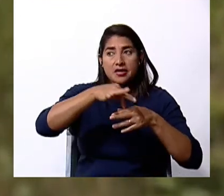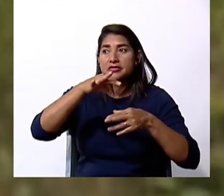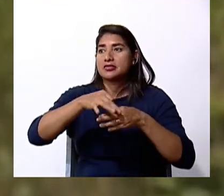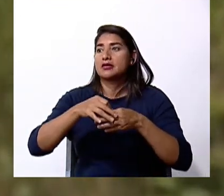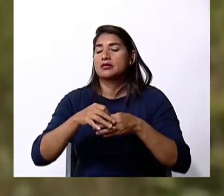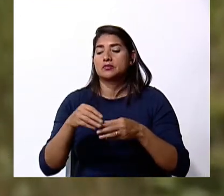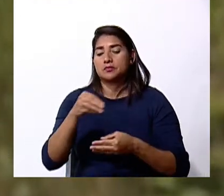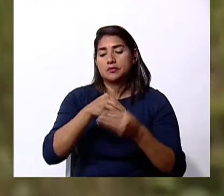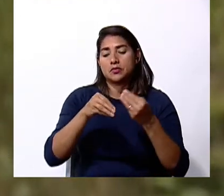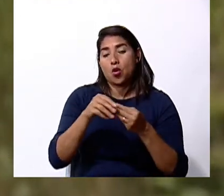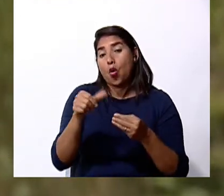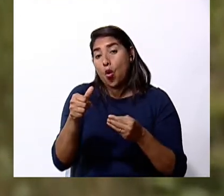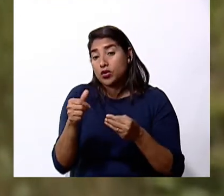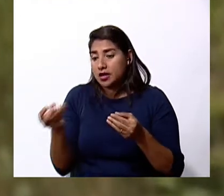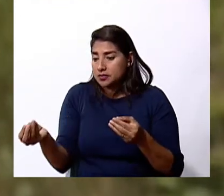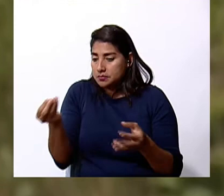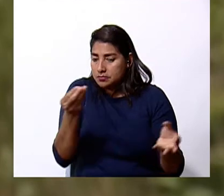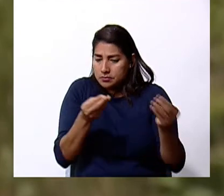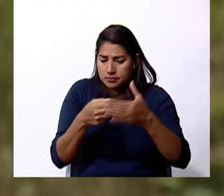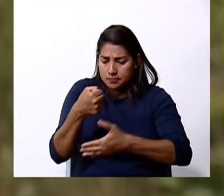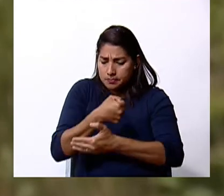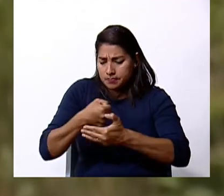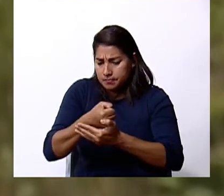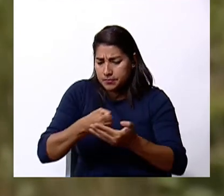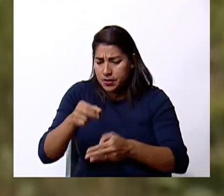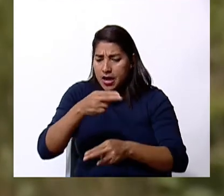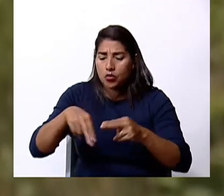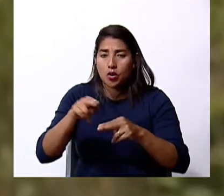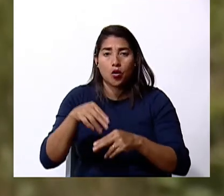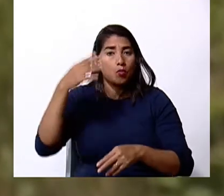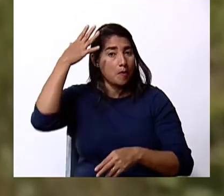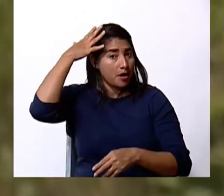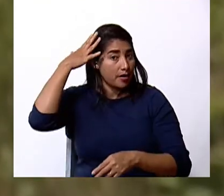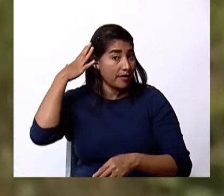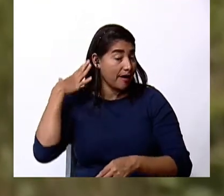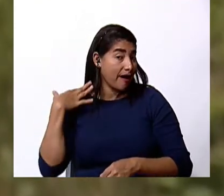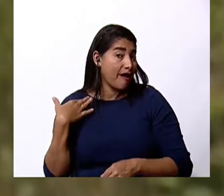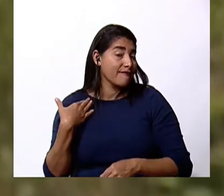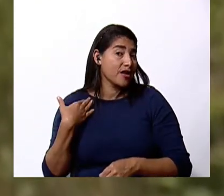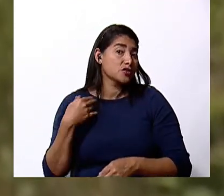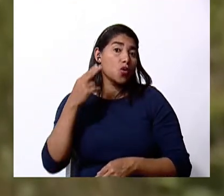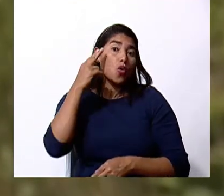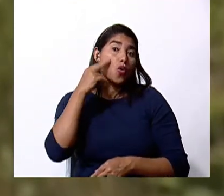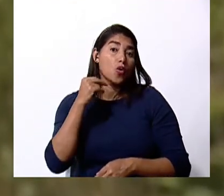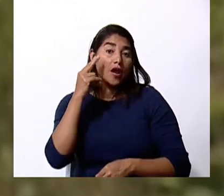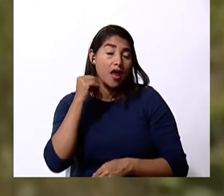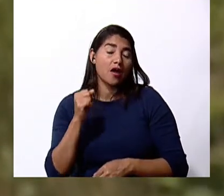una mezcla de otras plantas da un tinte natural para el pelo que es para color negro.